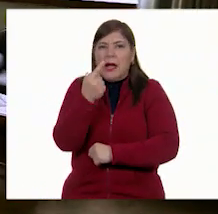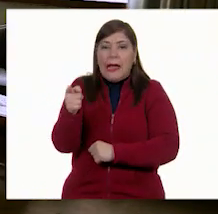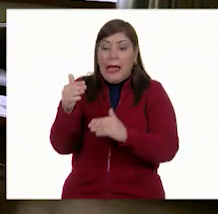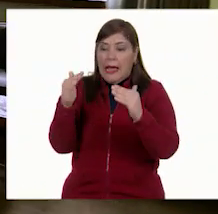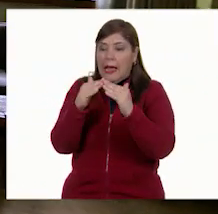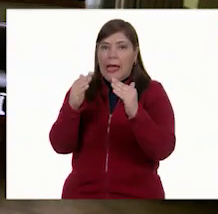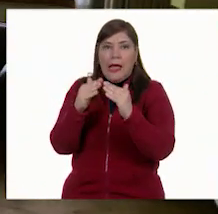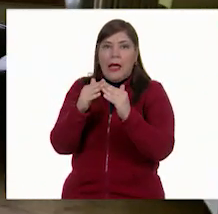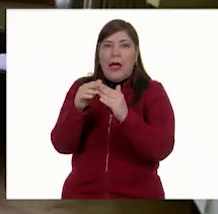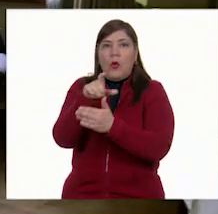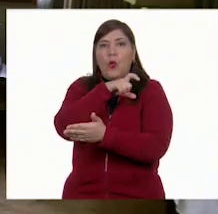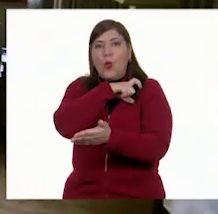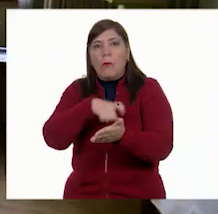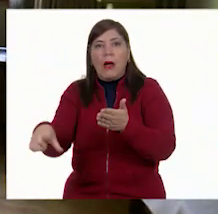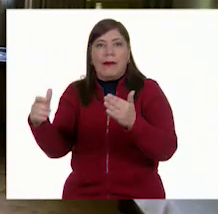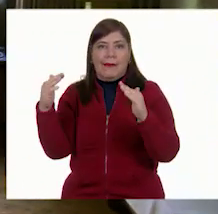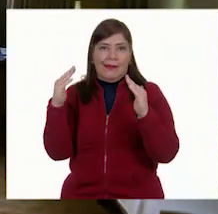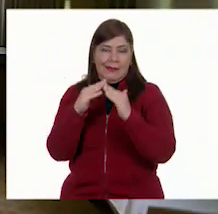comprar la casa.